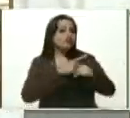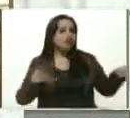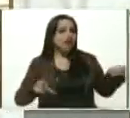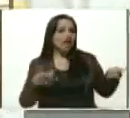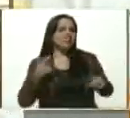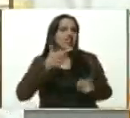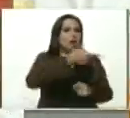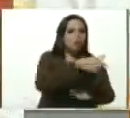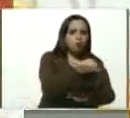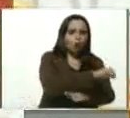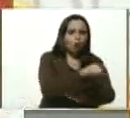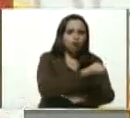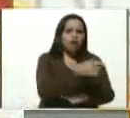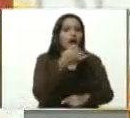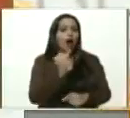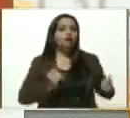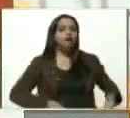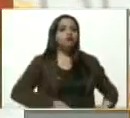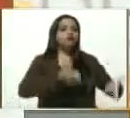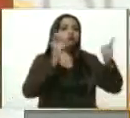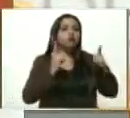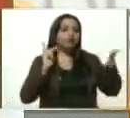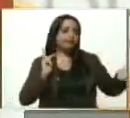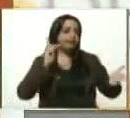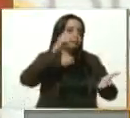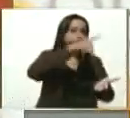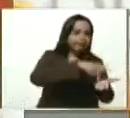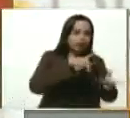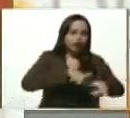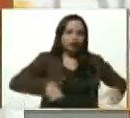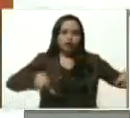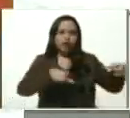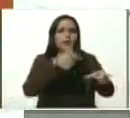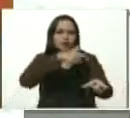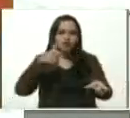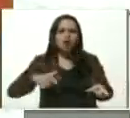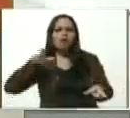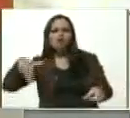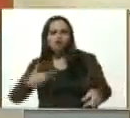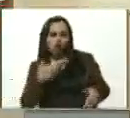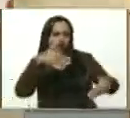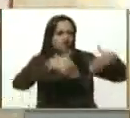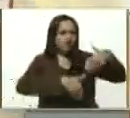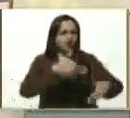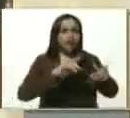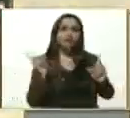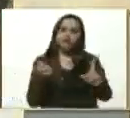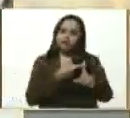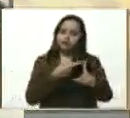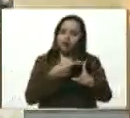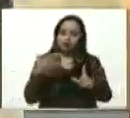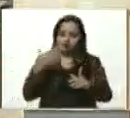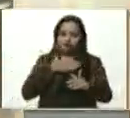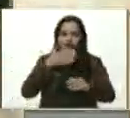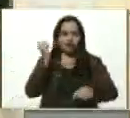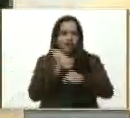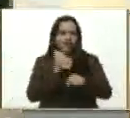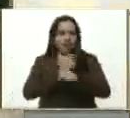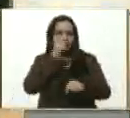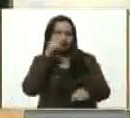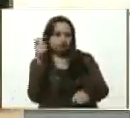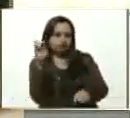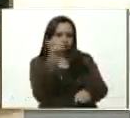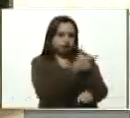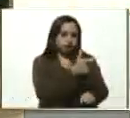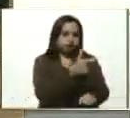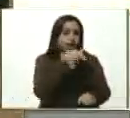hay entonces posibilidades de acceder a los centros, la gente está pudiendo votar. Eso en primer lugar, esa labor de vigilancia, y por eso estas